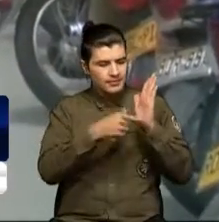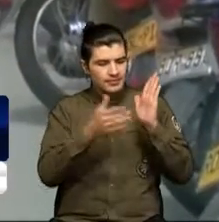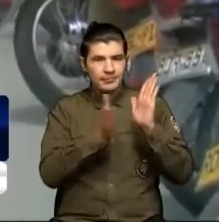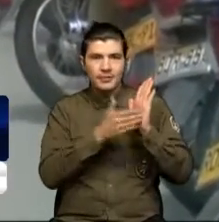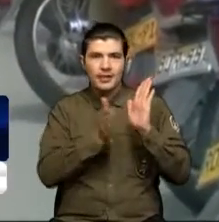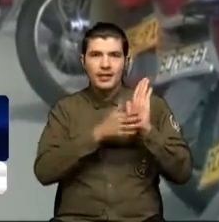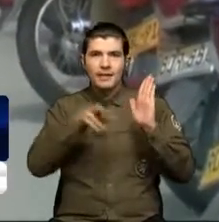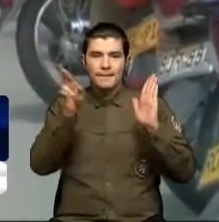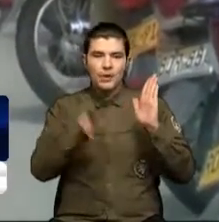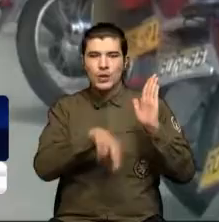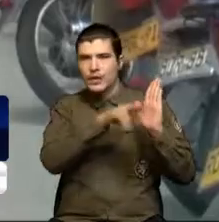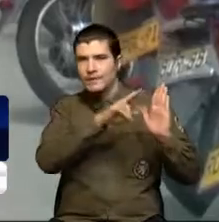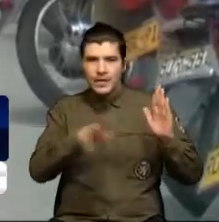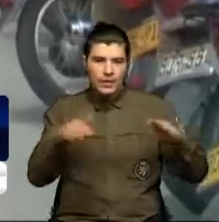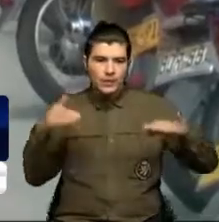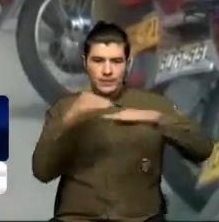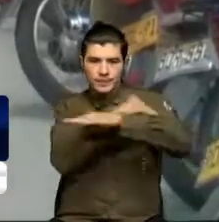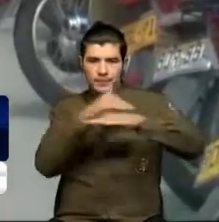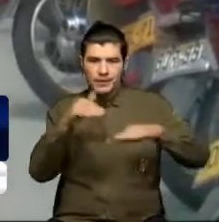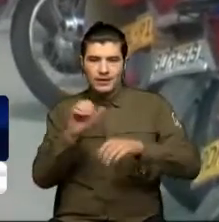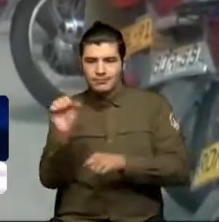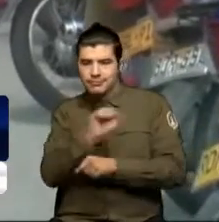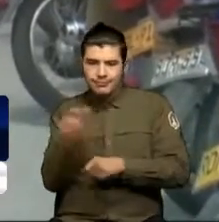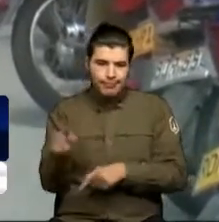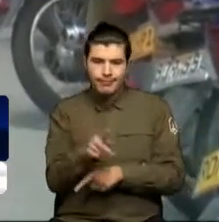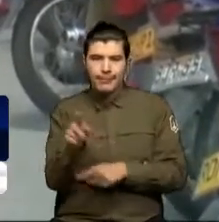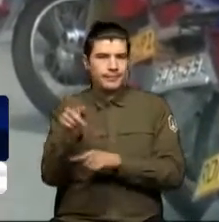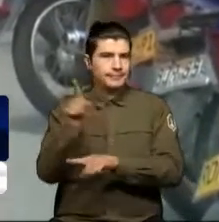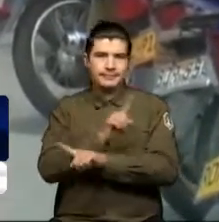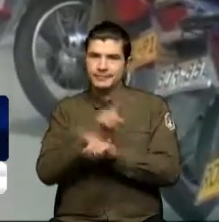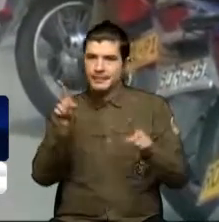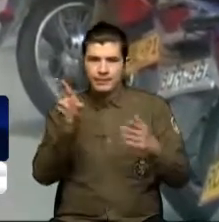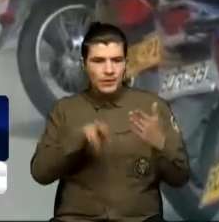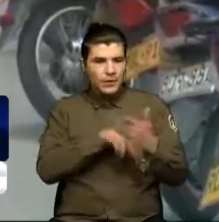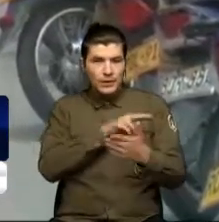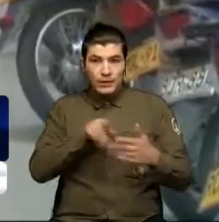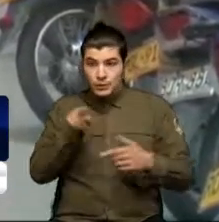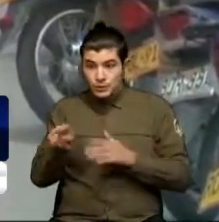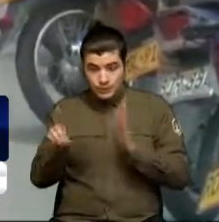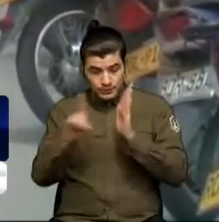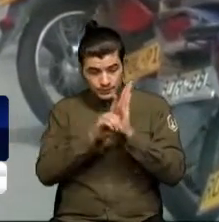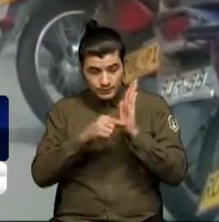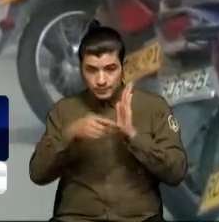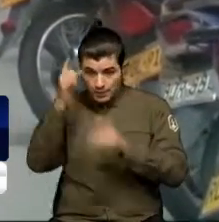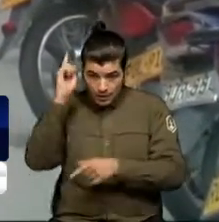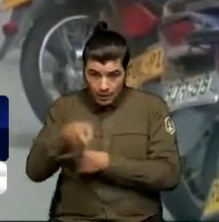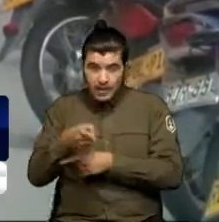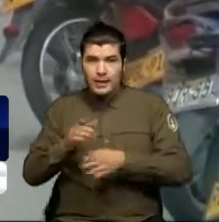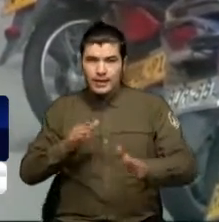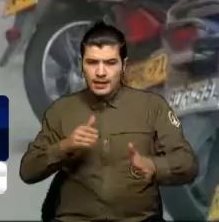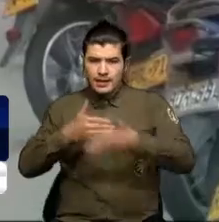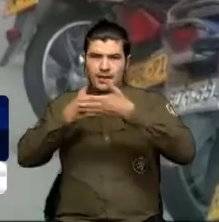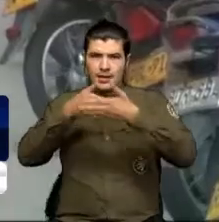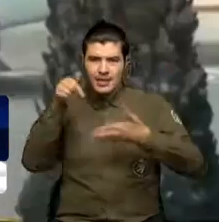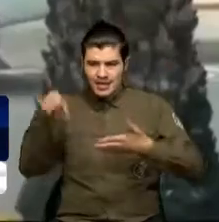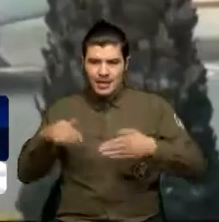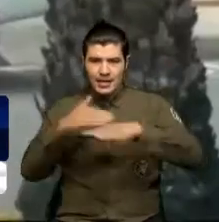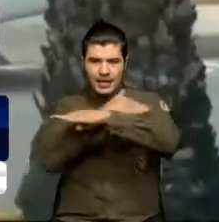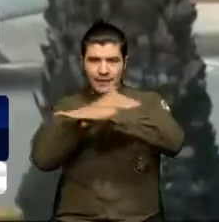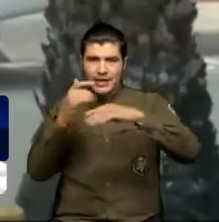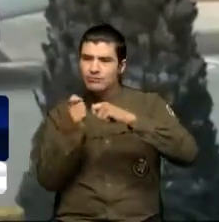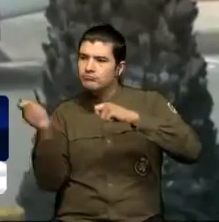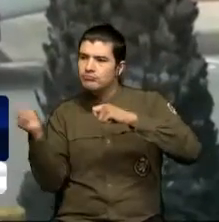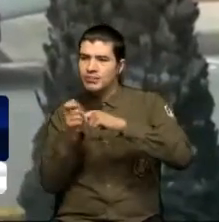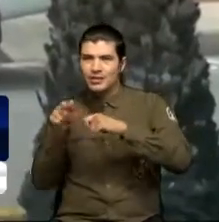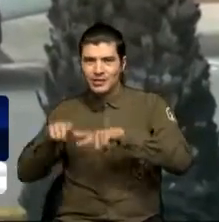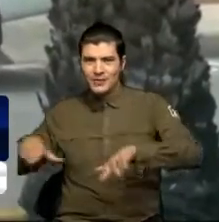la restricción de vías para el tránsito. En este momento ellos lo que ordenan es precisamente el cierre de esta vía